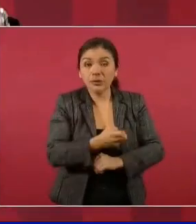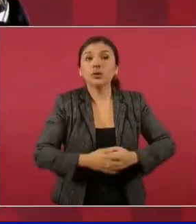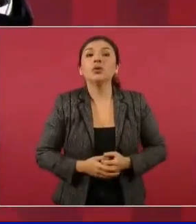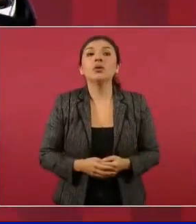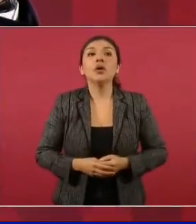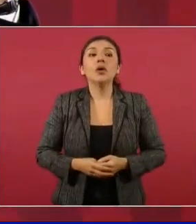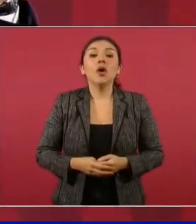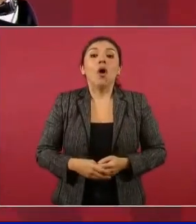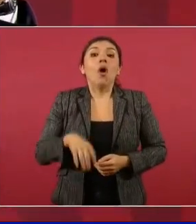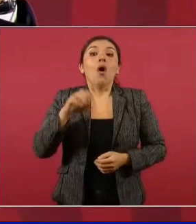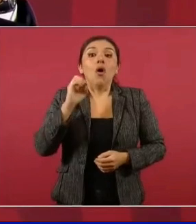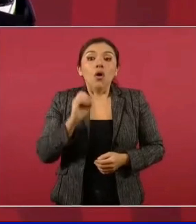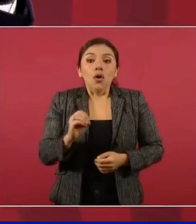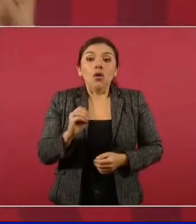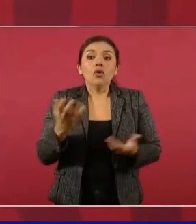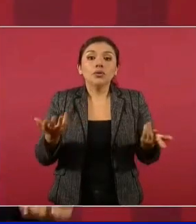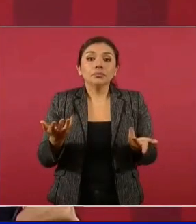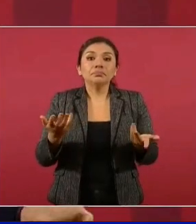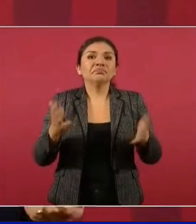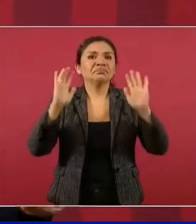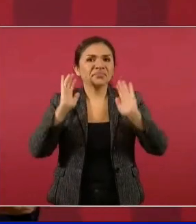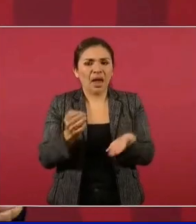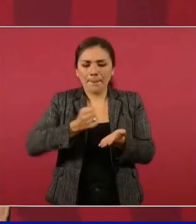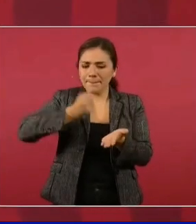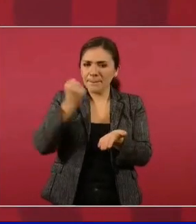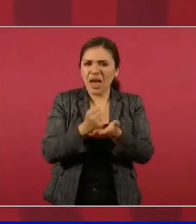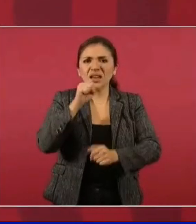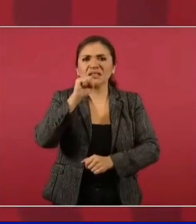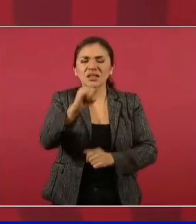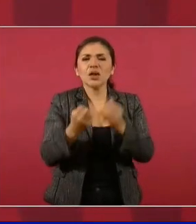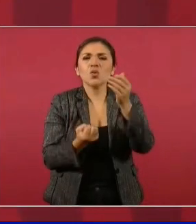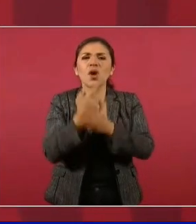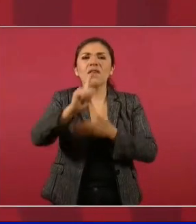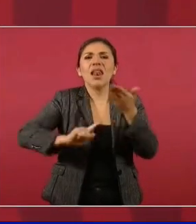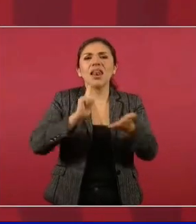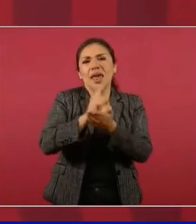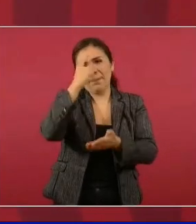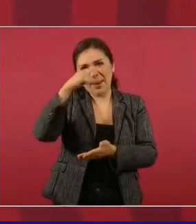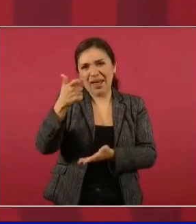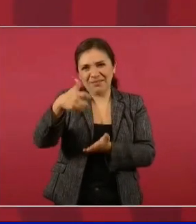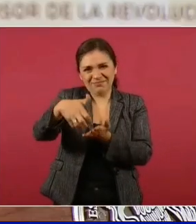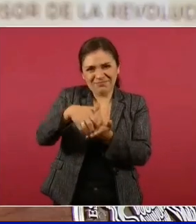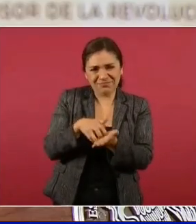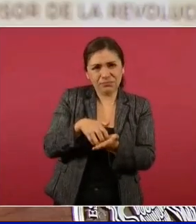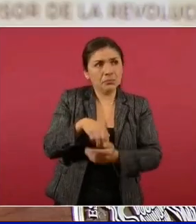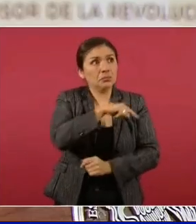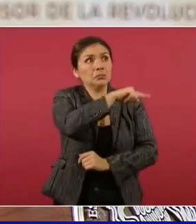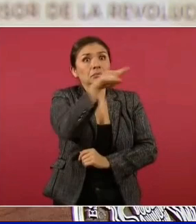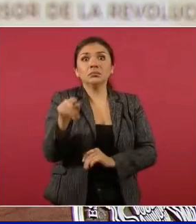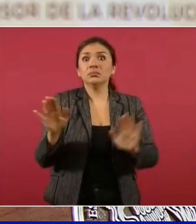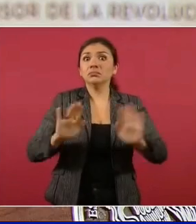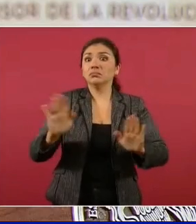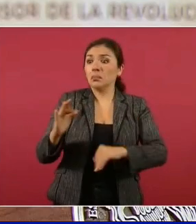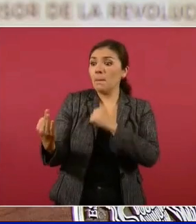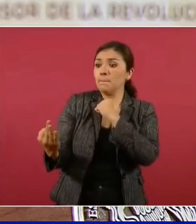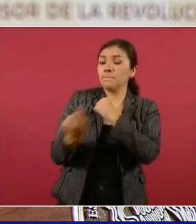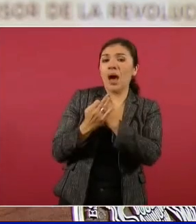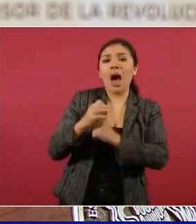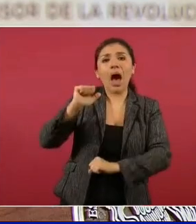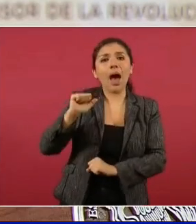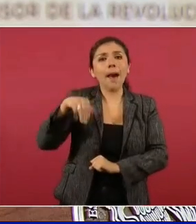cuando se aprueba la nueva ley de austeridad, se amparan.